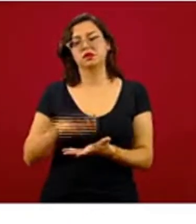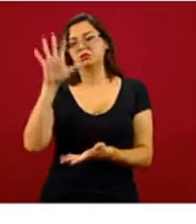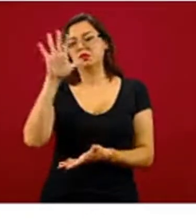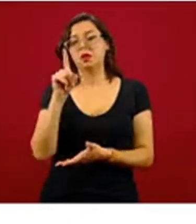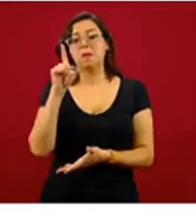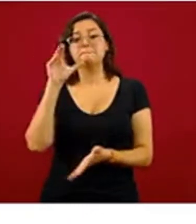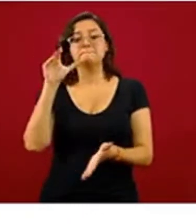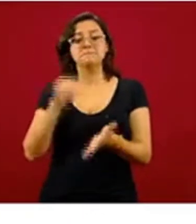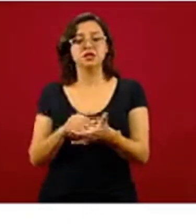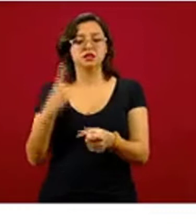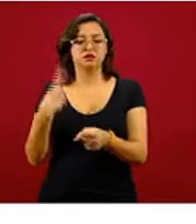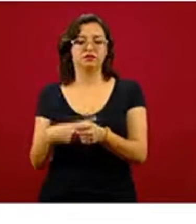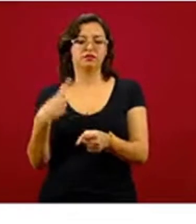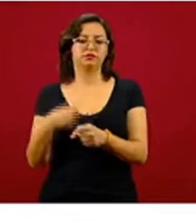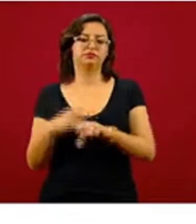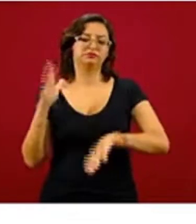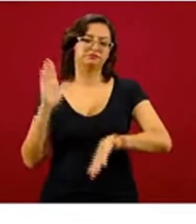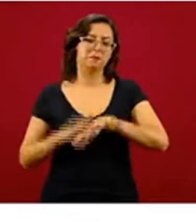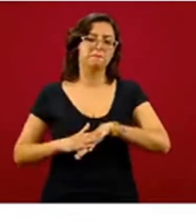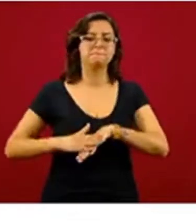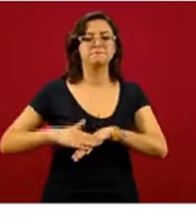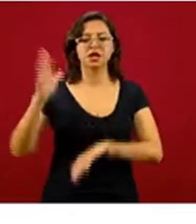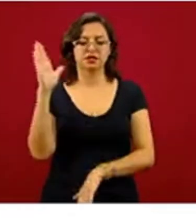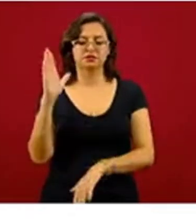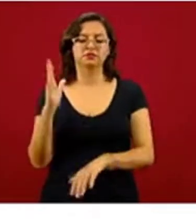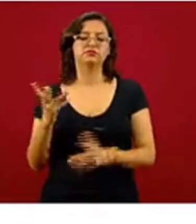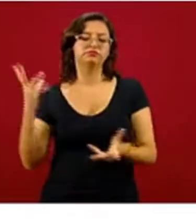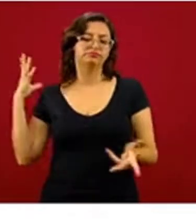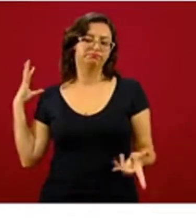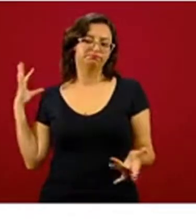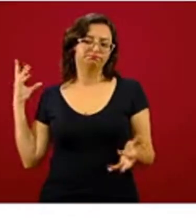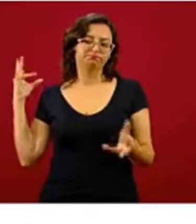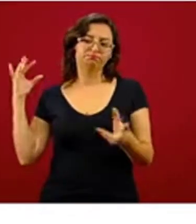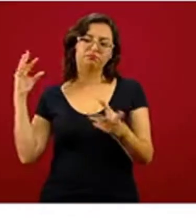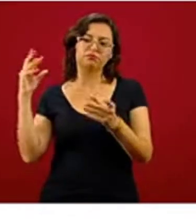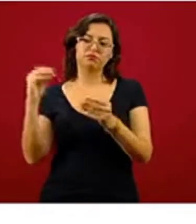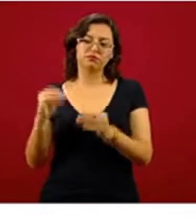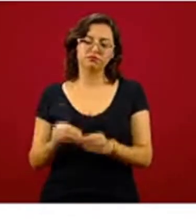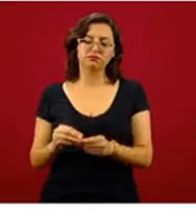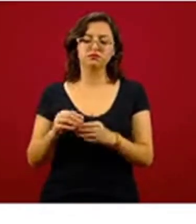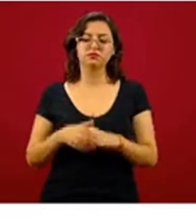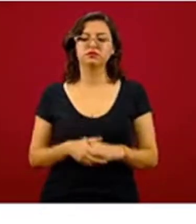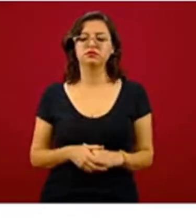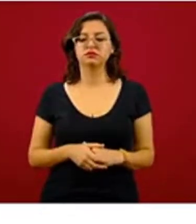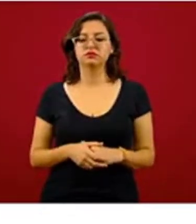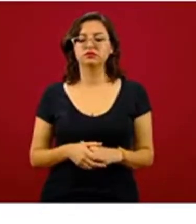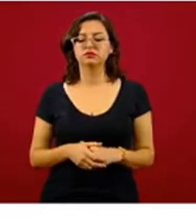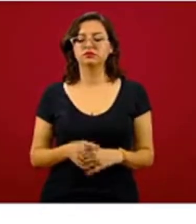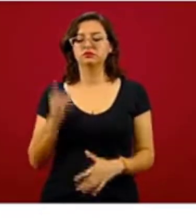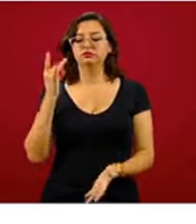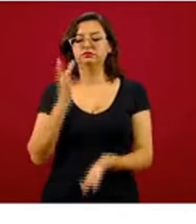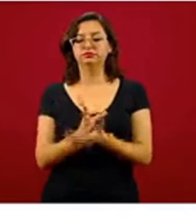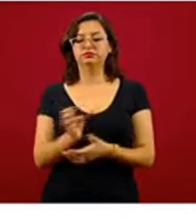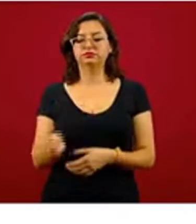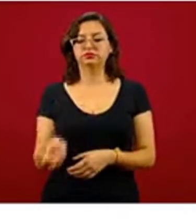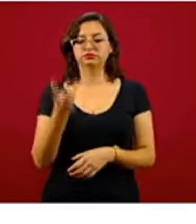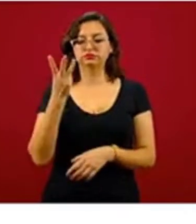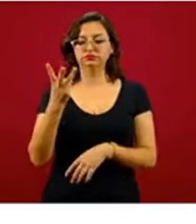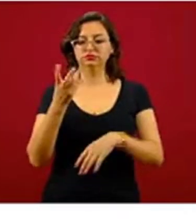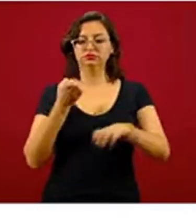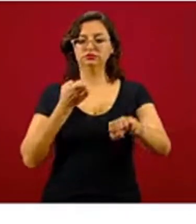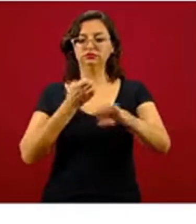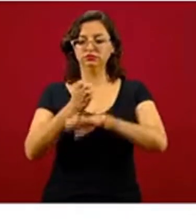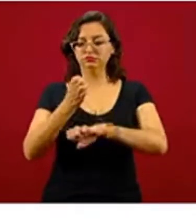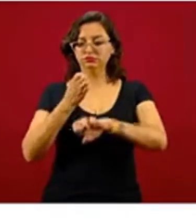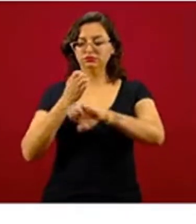Esto es lo que se ha acumulado desde el inicio de la epidemia en México. Siguen siendo solo 3 los estados, esto viene siendo